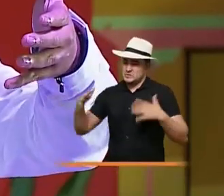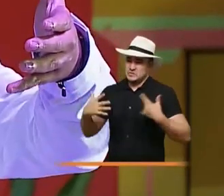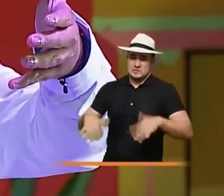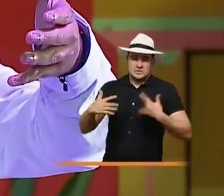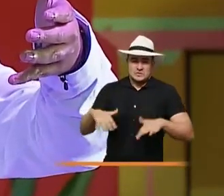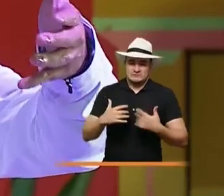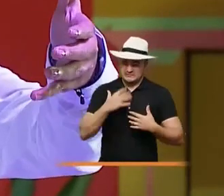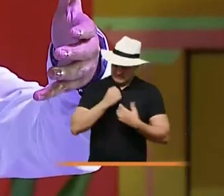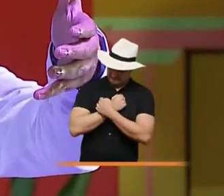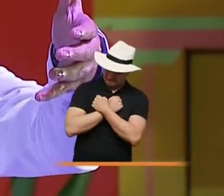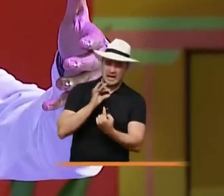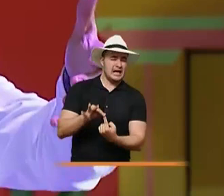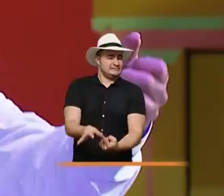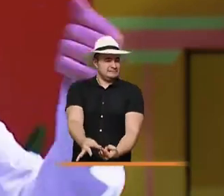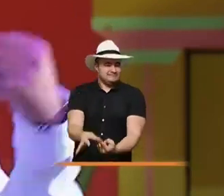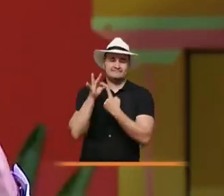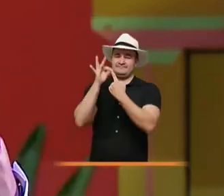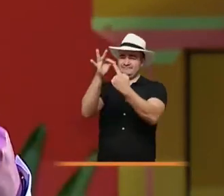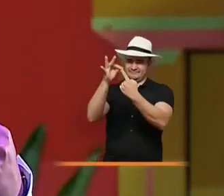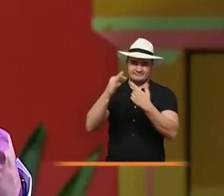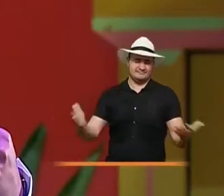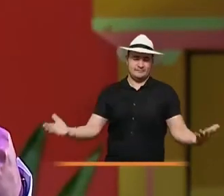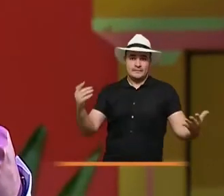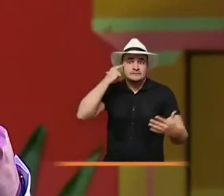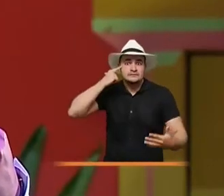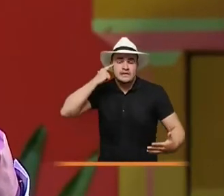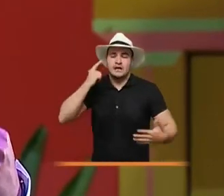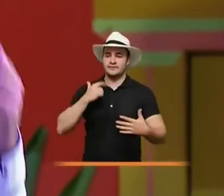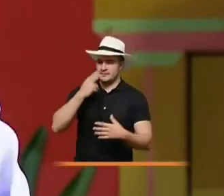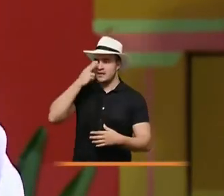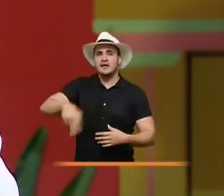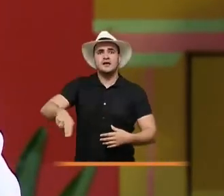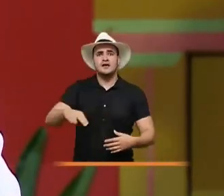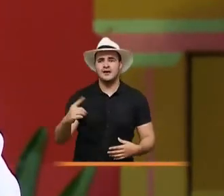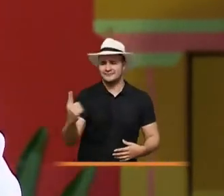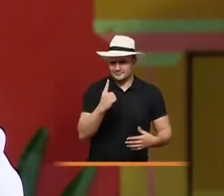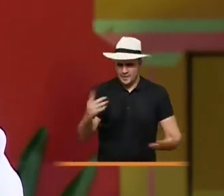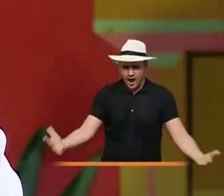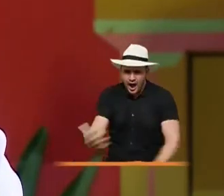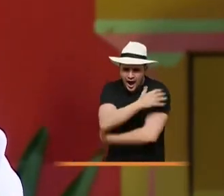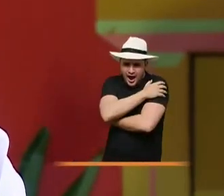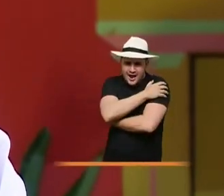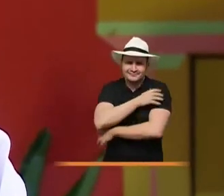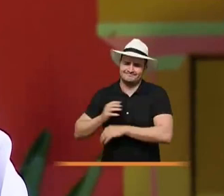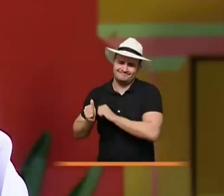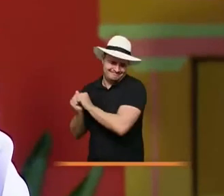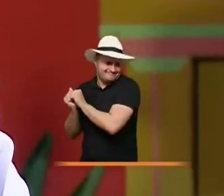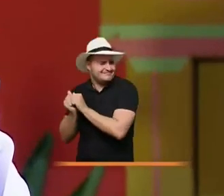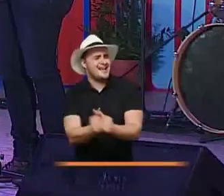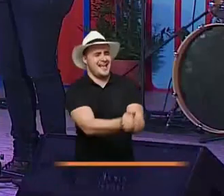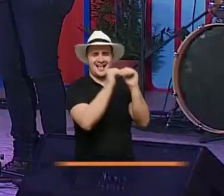d de abrazar a tu hijo y llevarlo hasta el